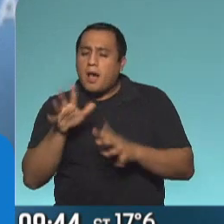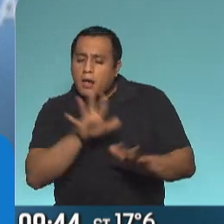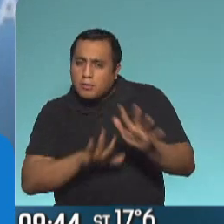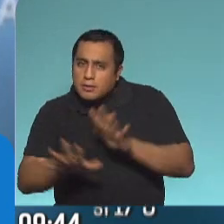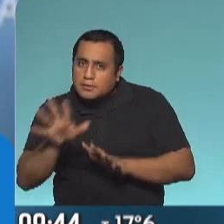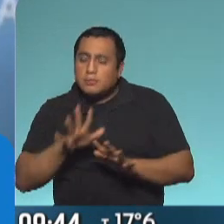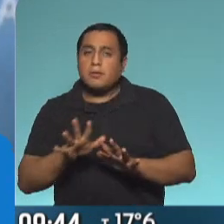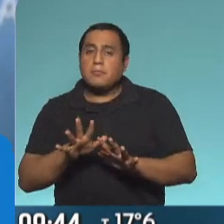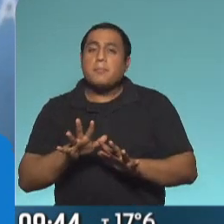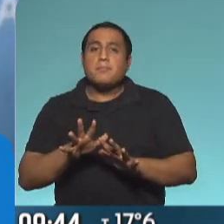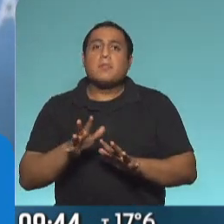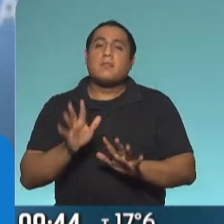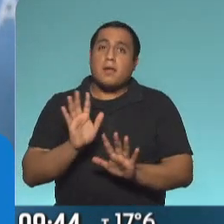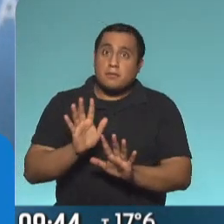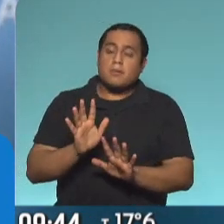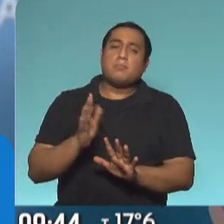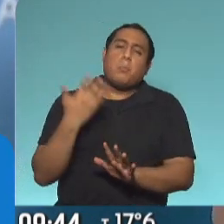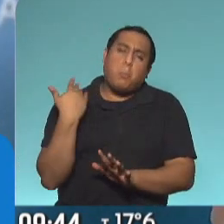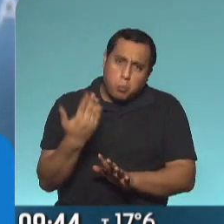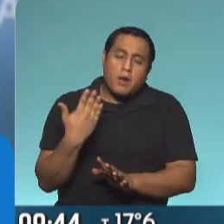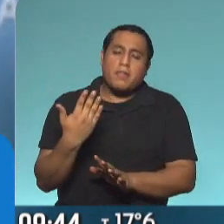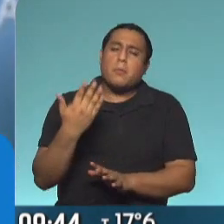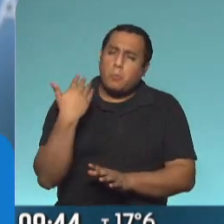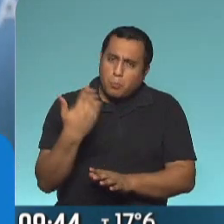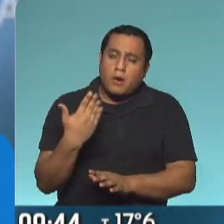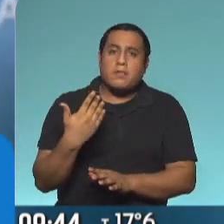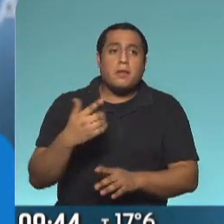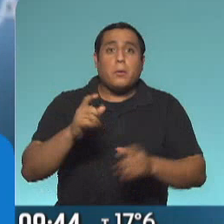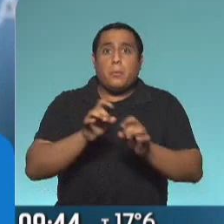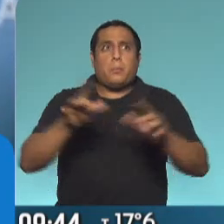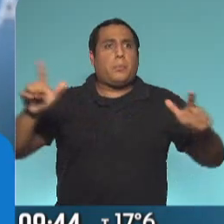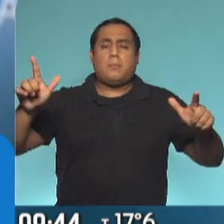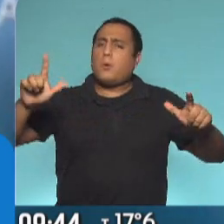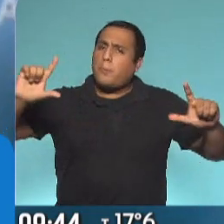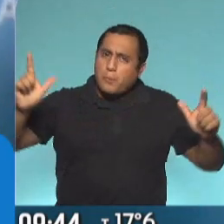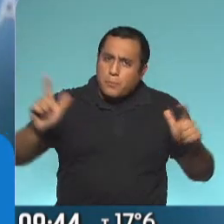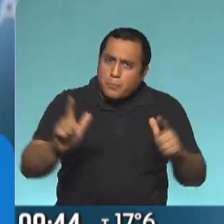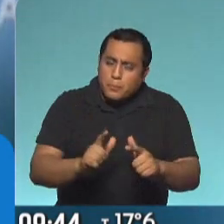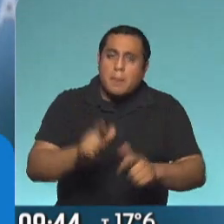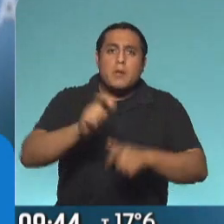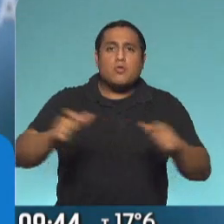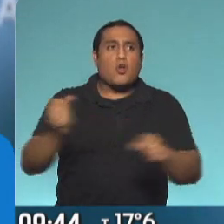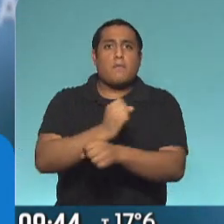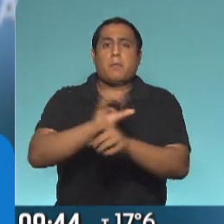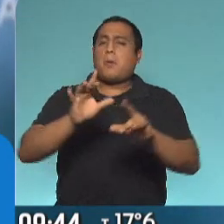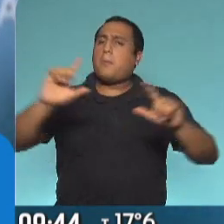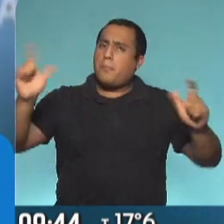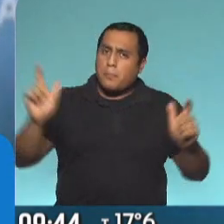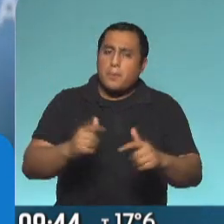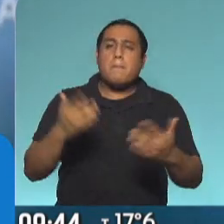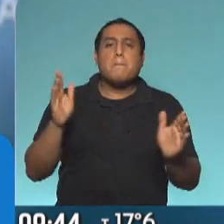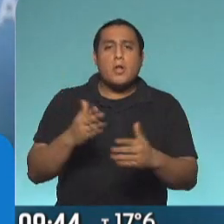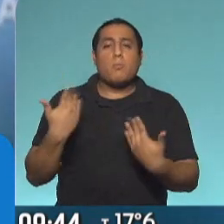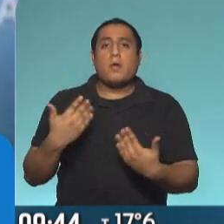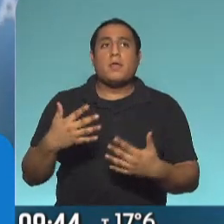es realmente posible que se pueda disminuir la transmisión disminuir los casos disminuir la atención del